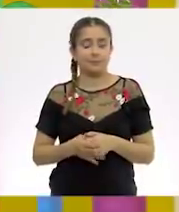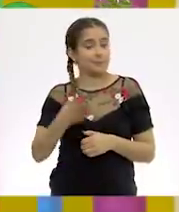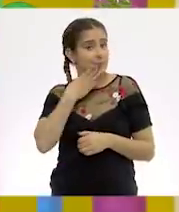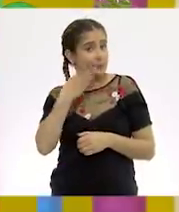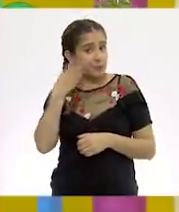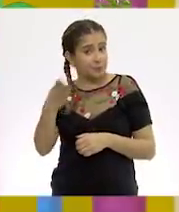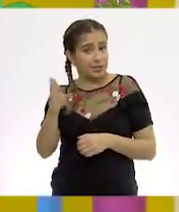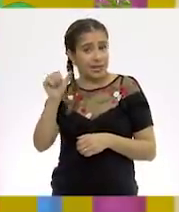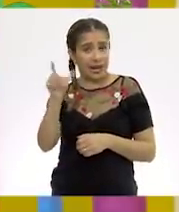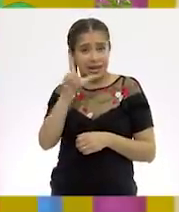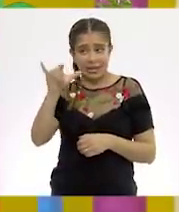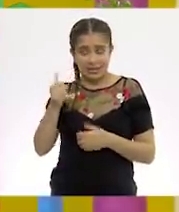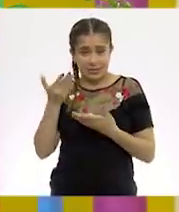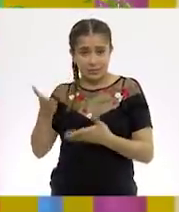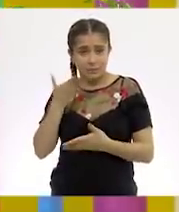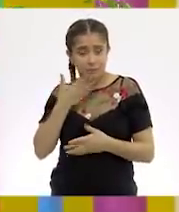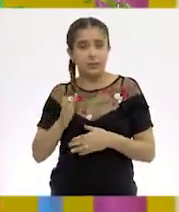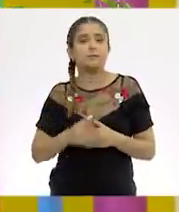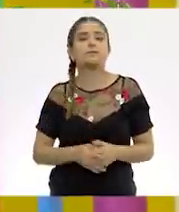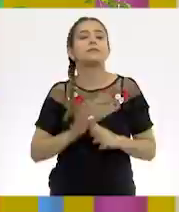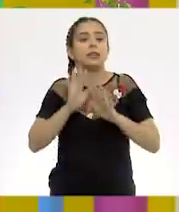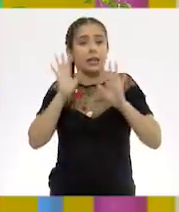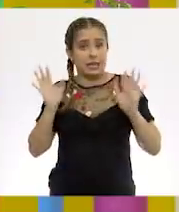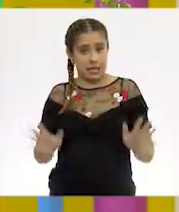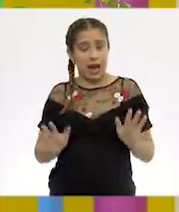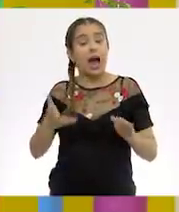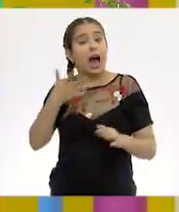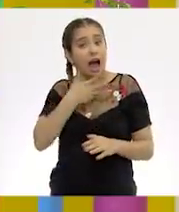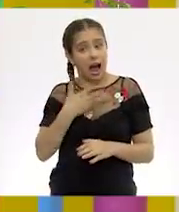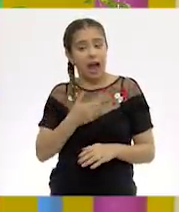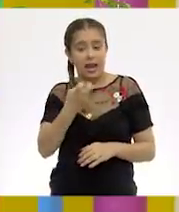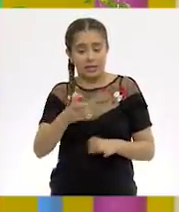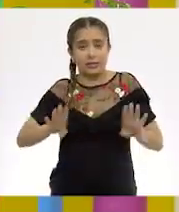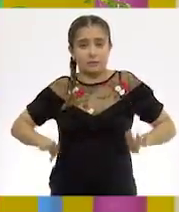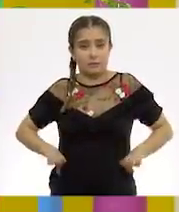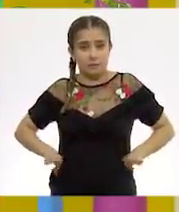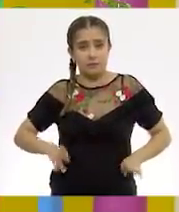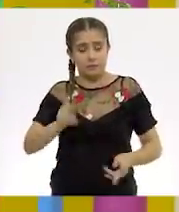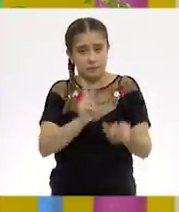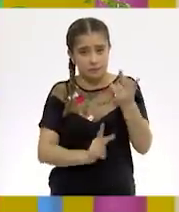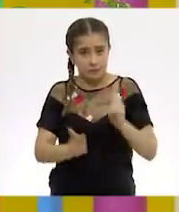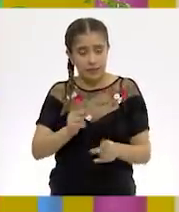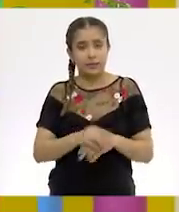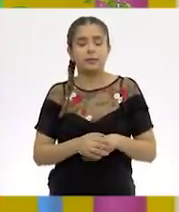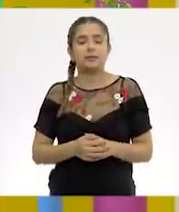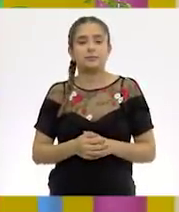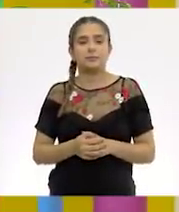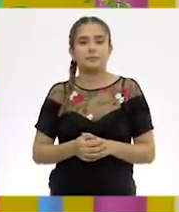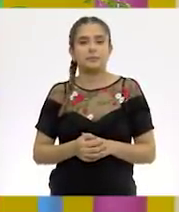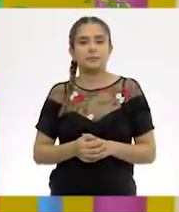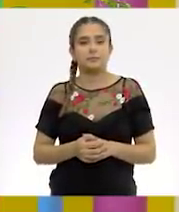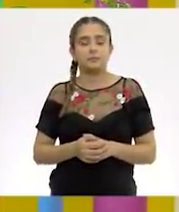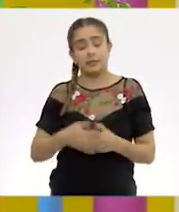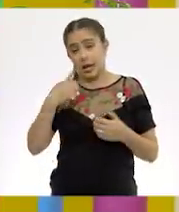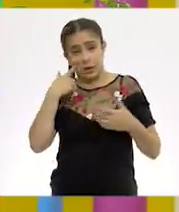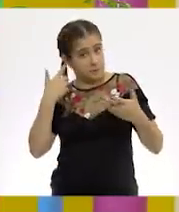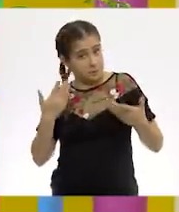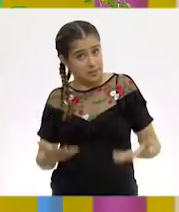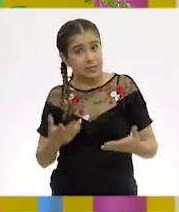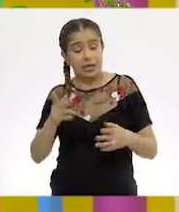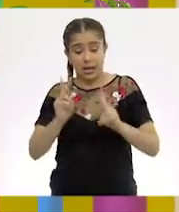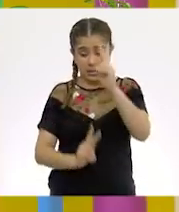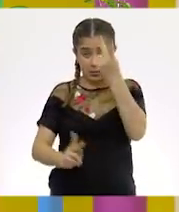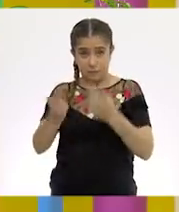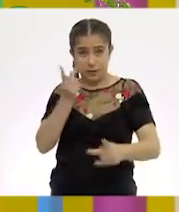Muy bien, Alexia. Tenemos ya otra característica de las plantas. Las plantas, ya vimos que a lo largo del